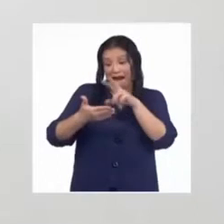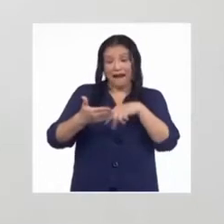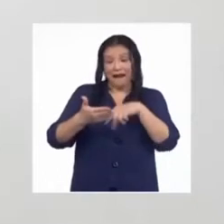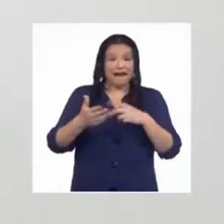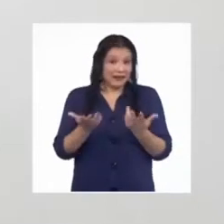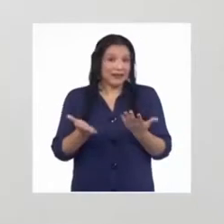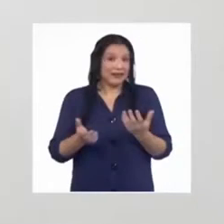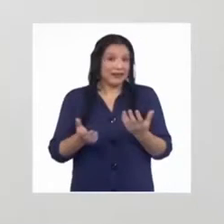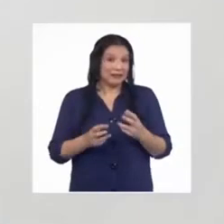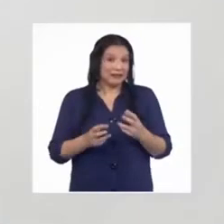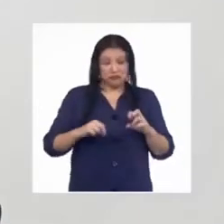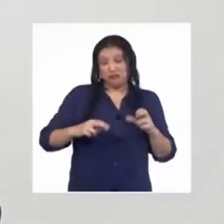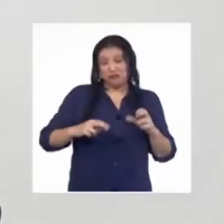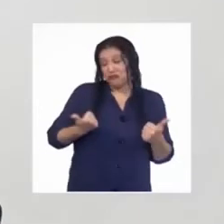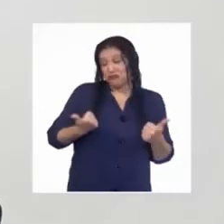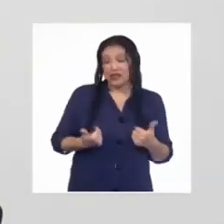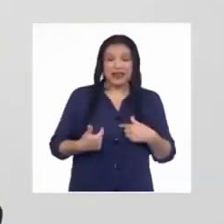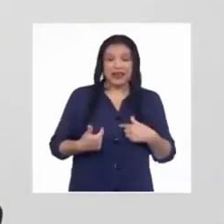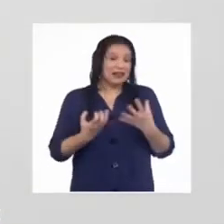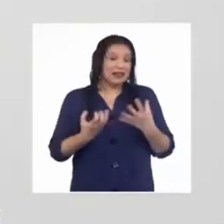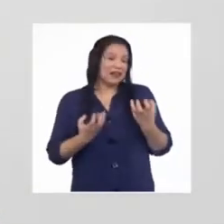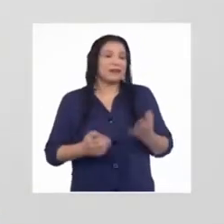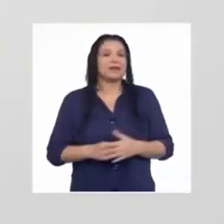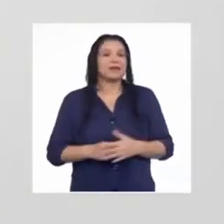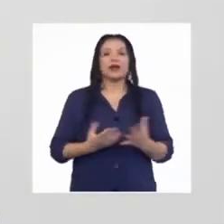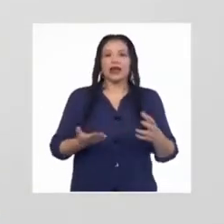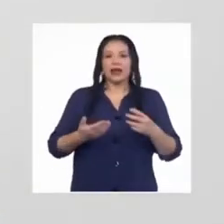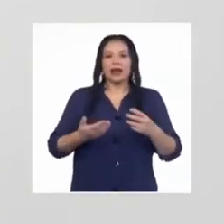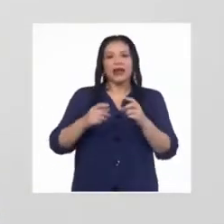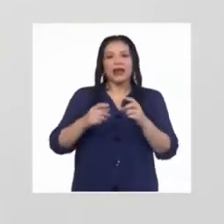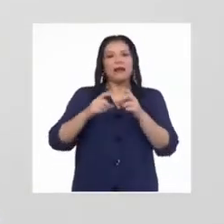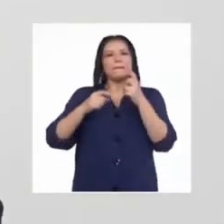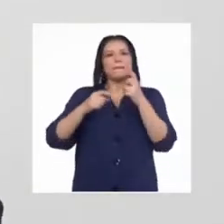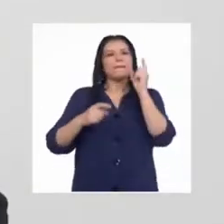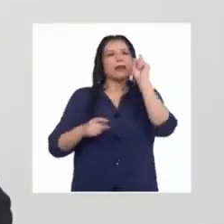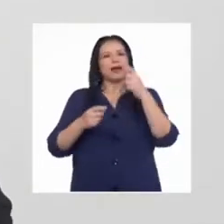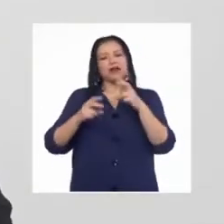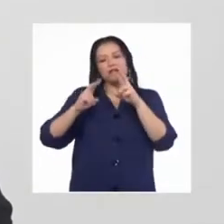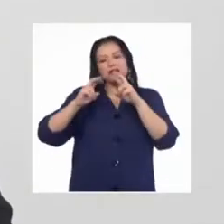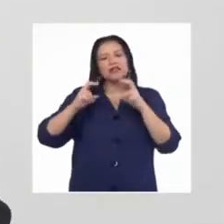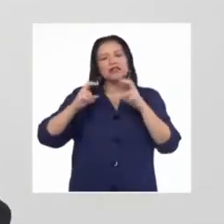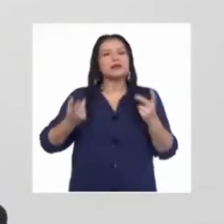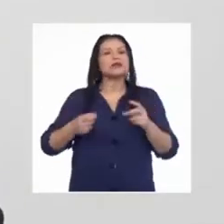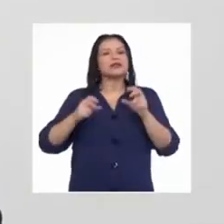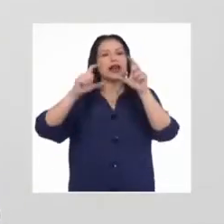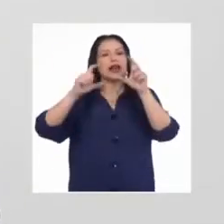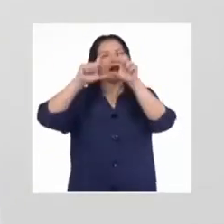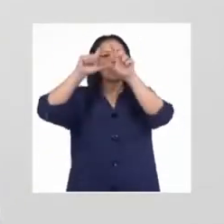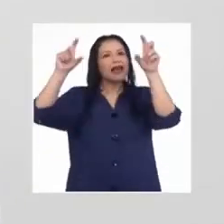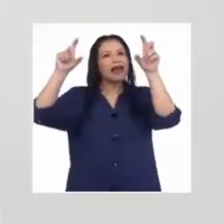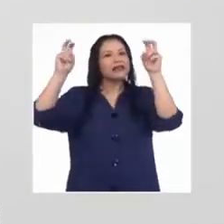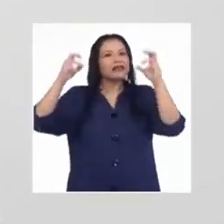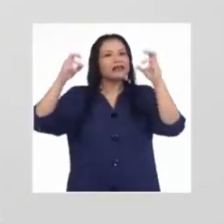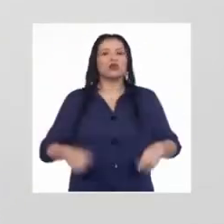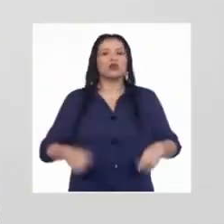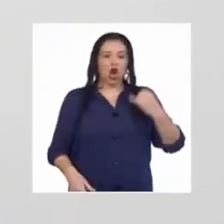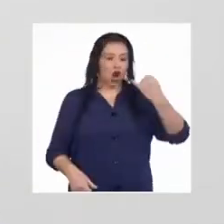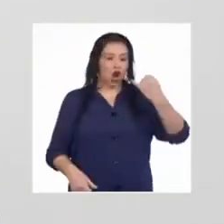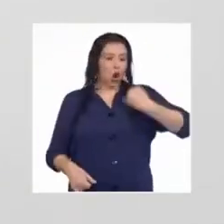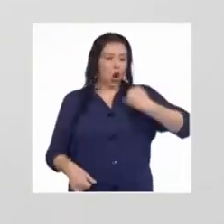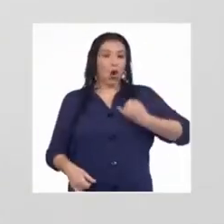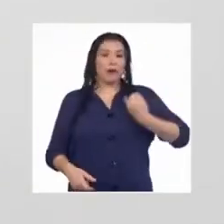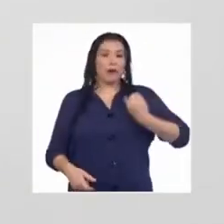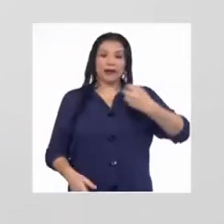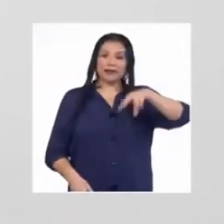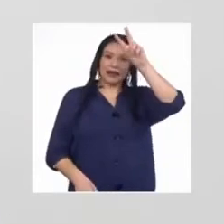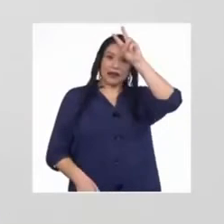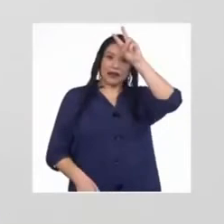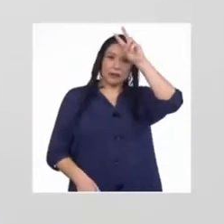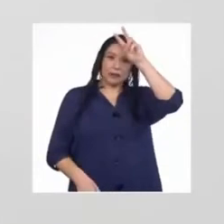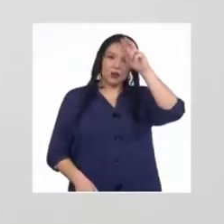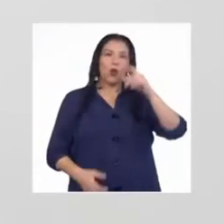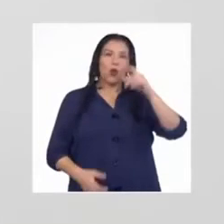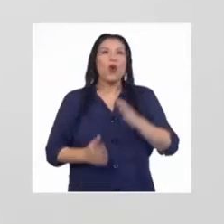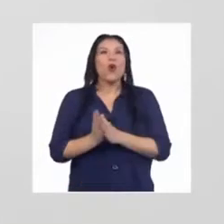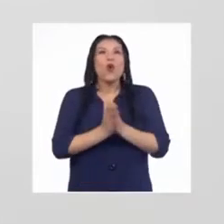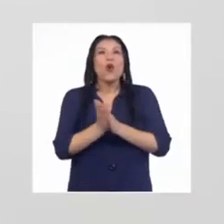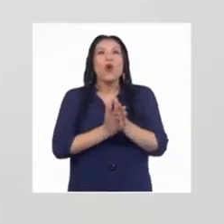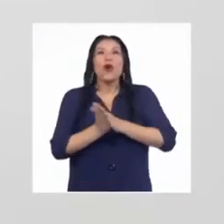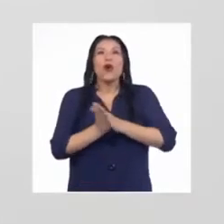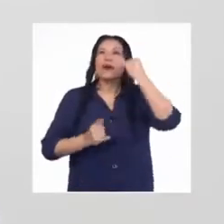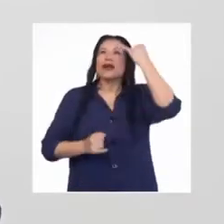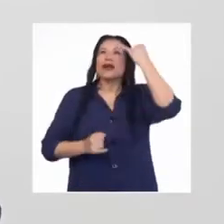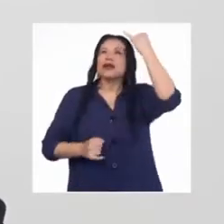¿Yo? ¡Claro! Analicemos el título, Jóvenes en Perú, la democracia imaginada.